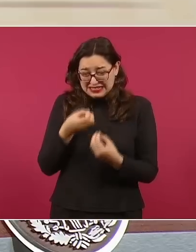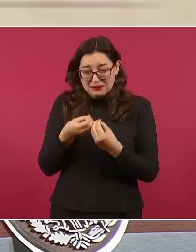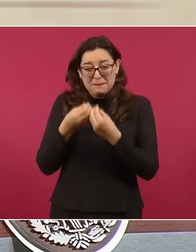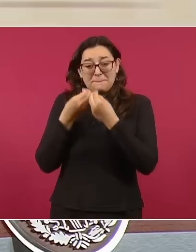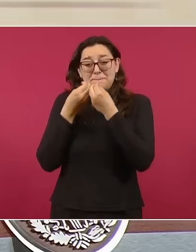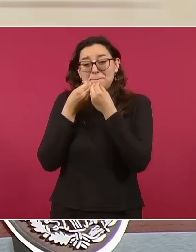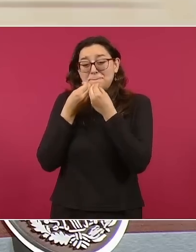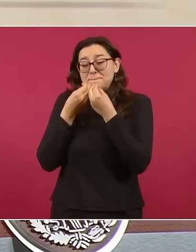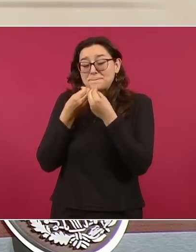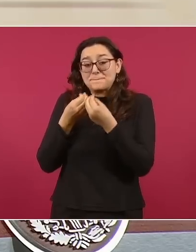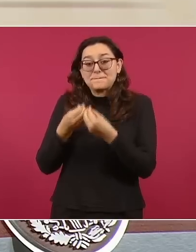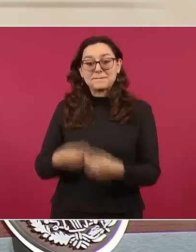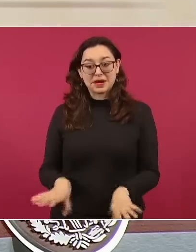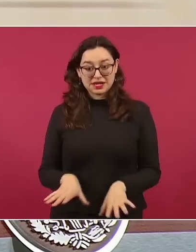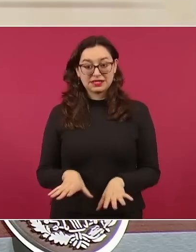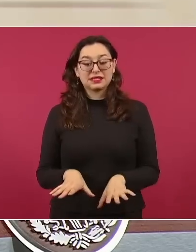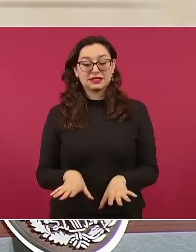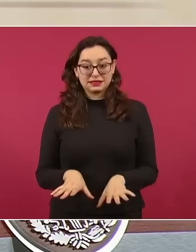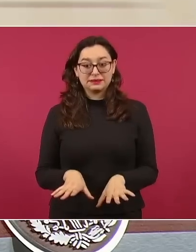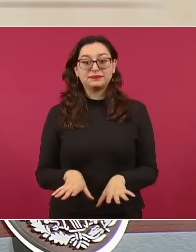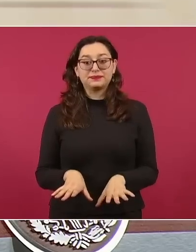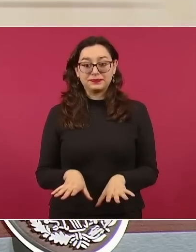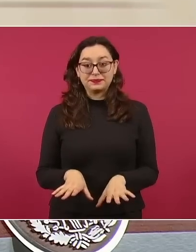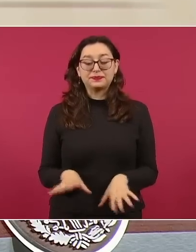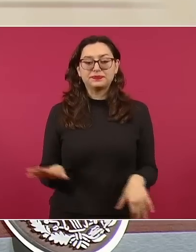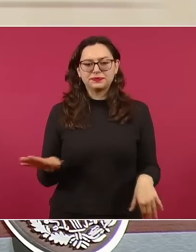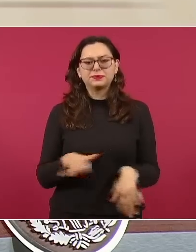porque querían